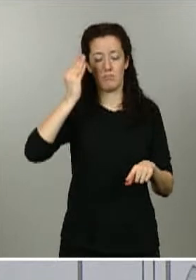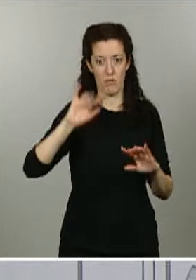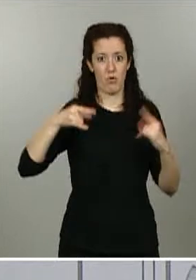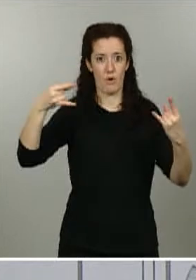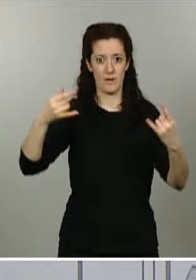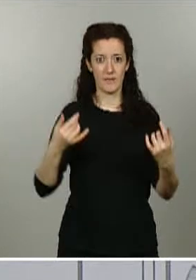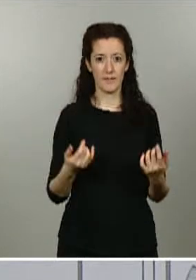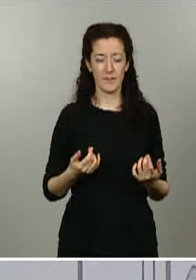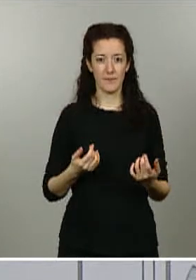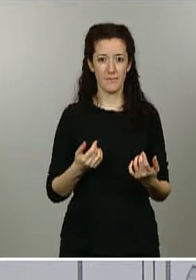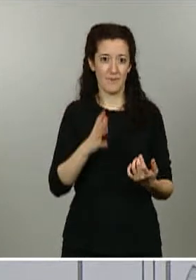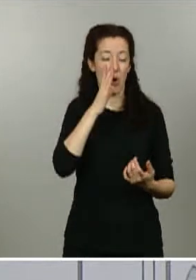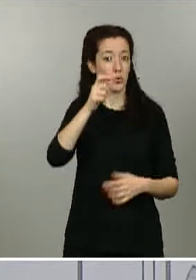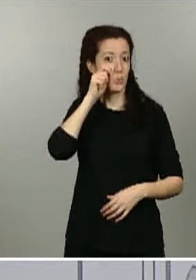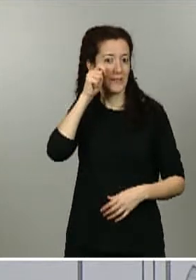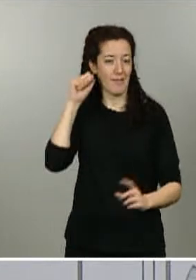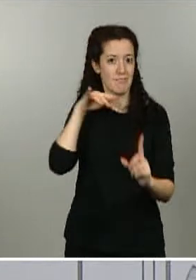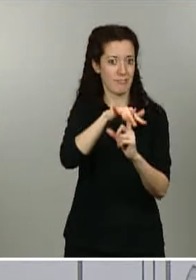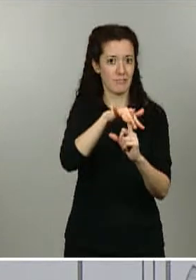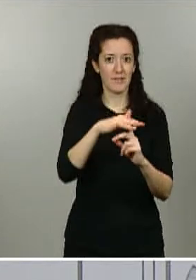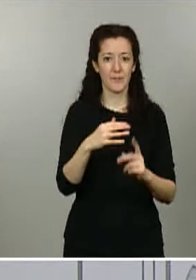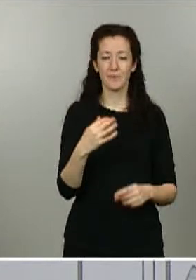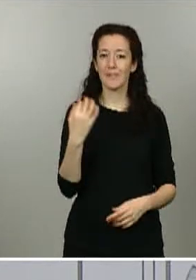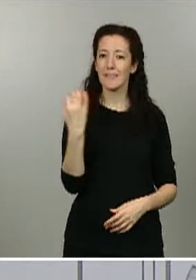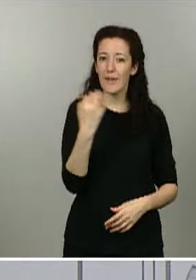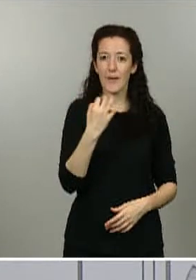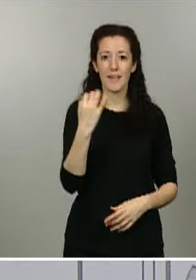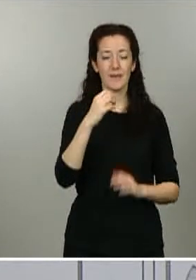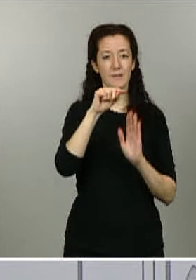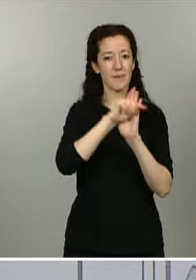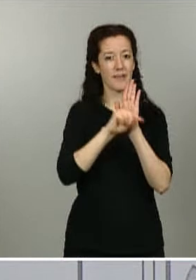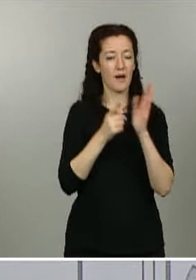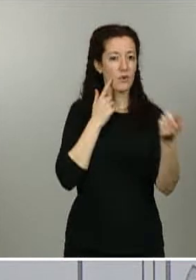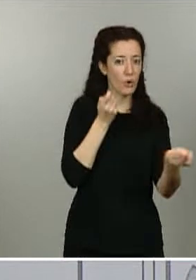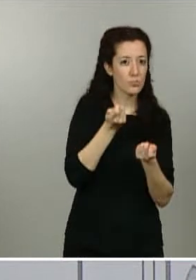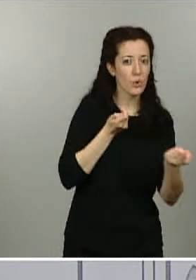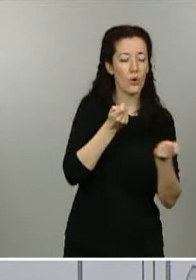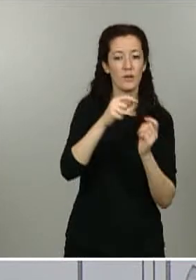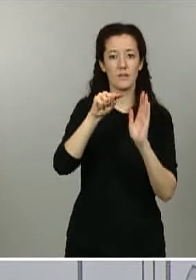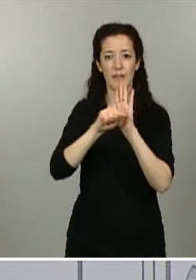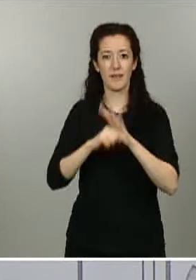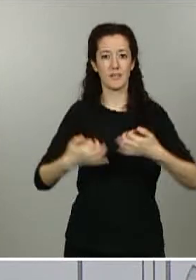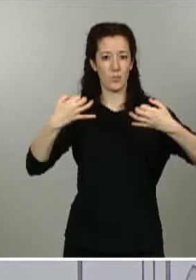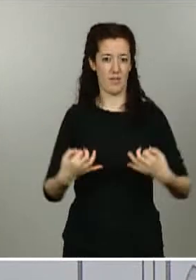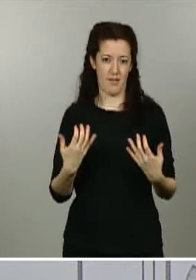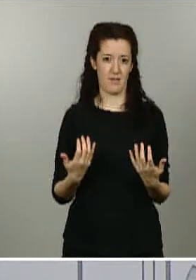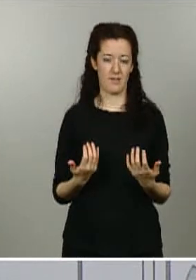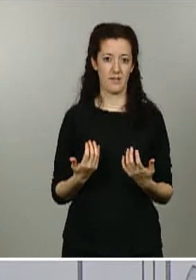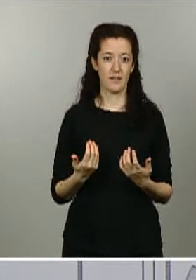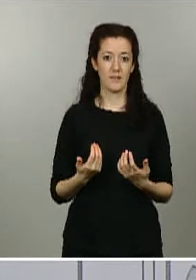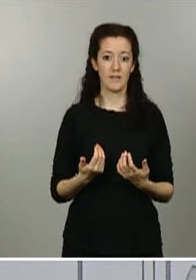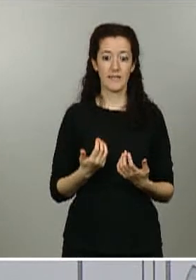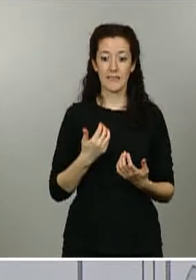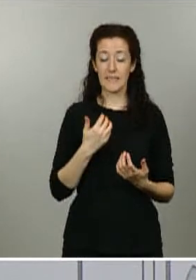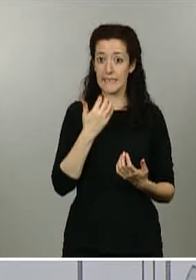tratar de mantener las medidas de control en los aviones, las medidas de seguridad. De hecho, si no me equivoco, creo que ya la mayoría de las